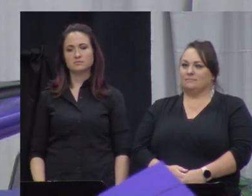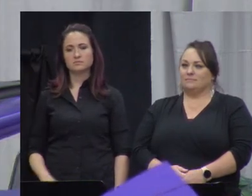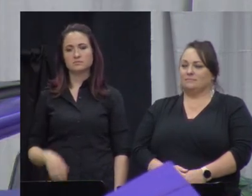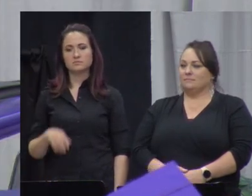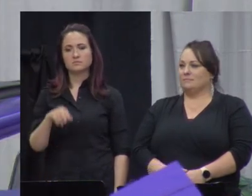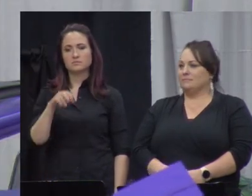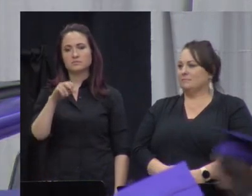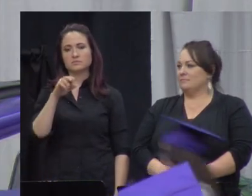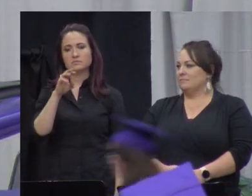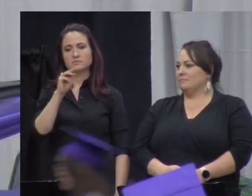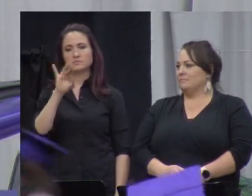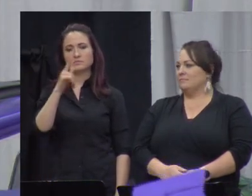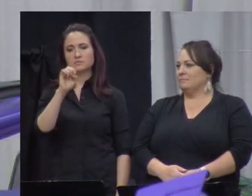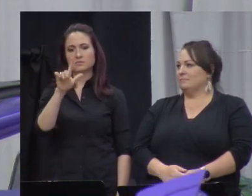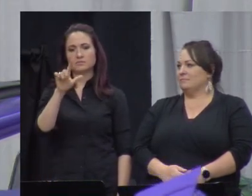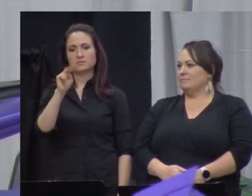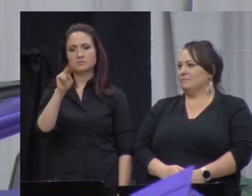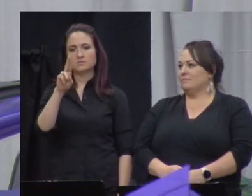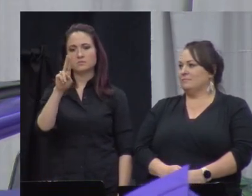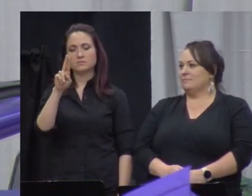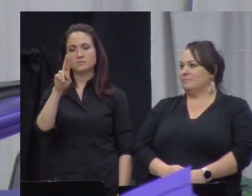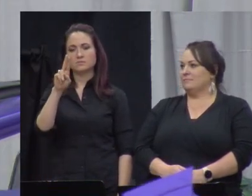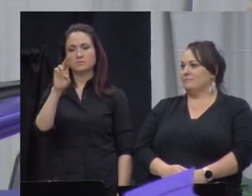Yvette Nguyen.